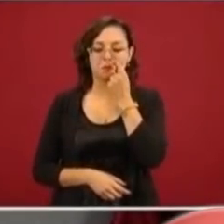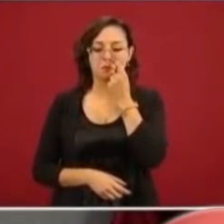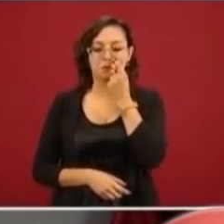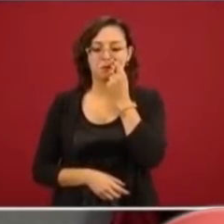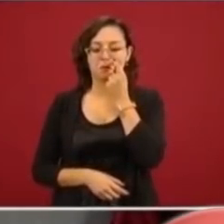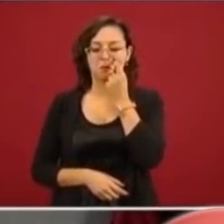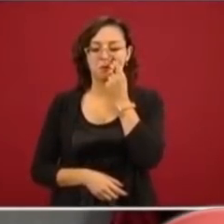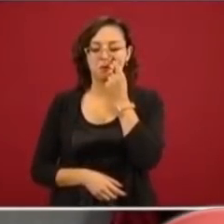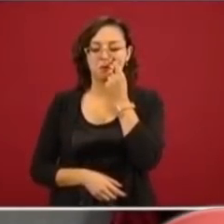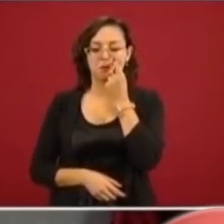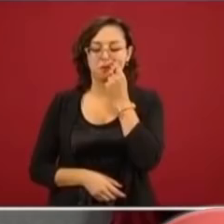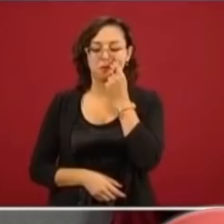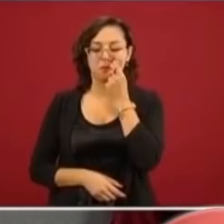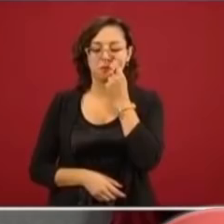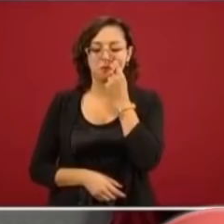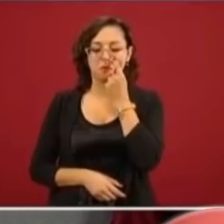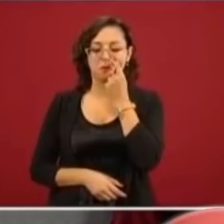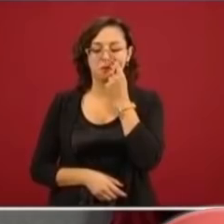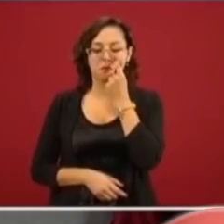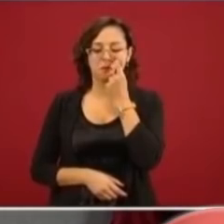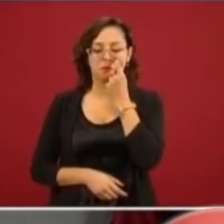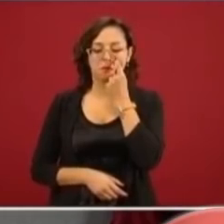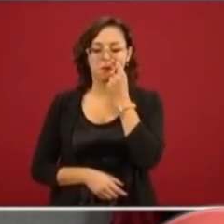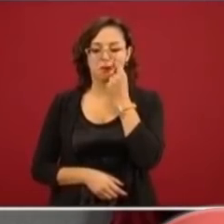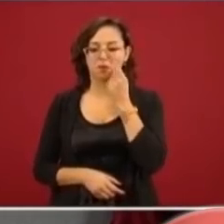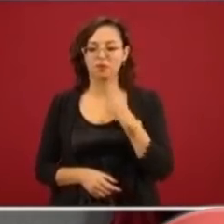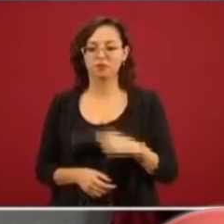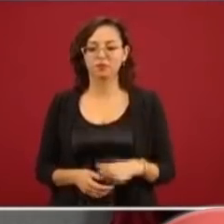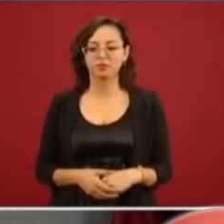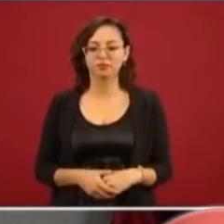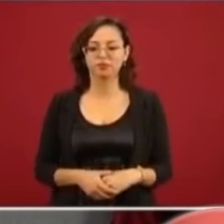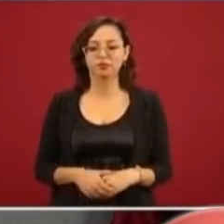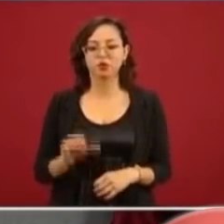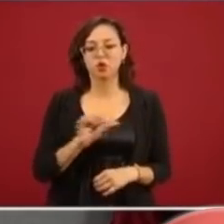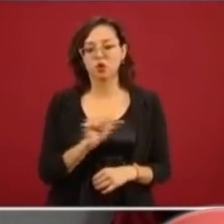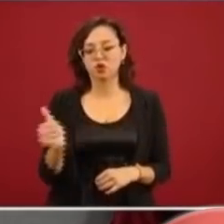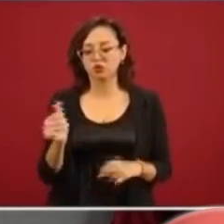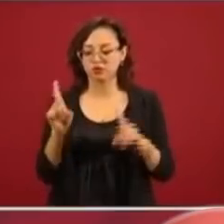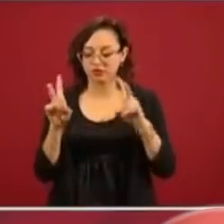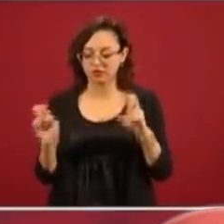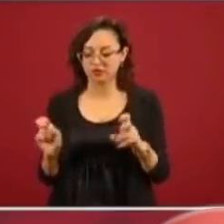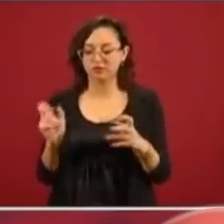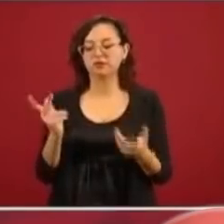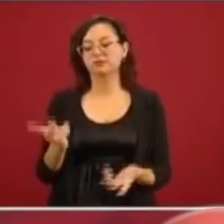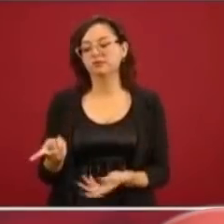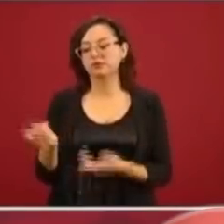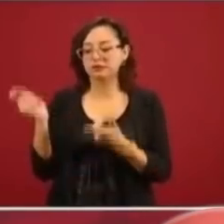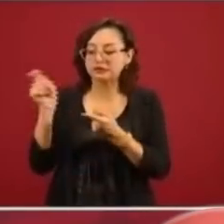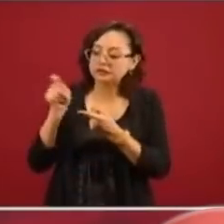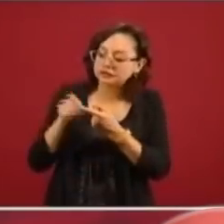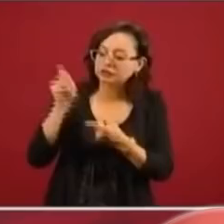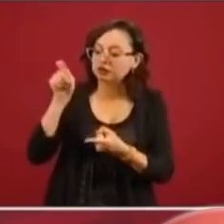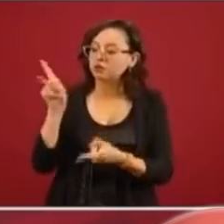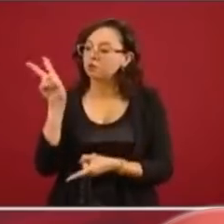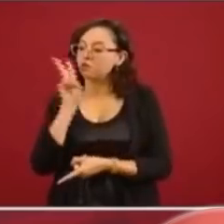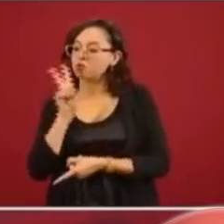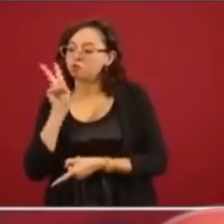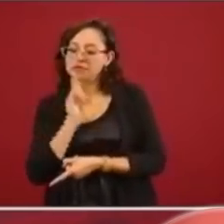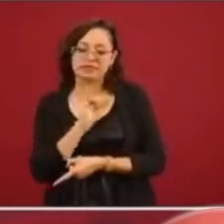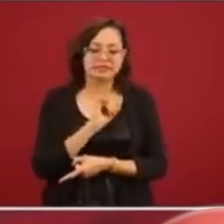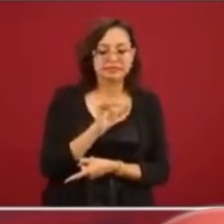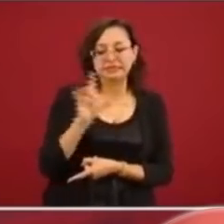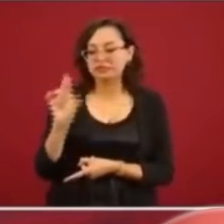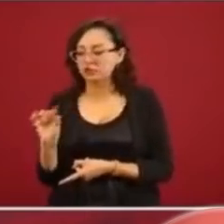luego, es apuntar sobre las pruebas rápidas. Aprovecho yo. La prueba